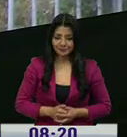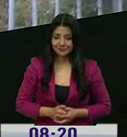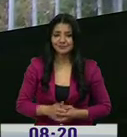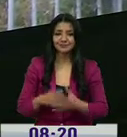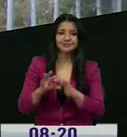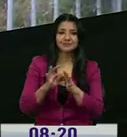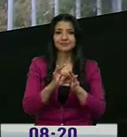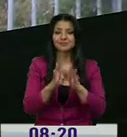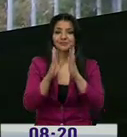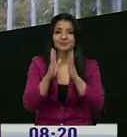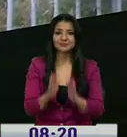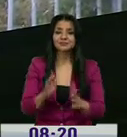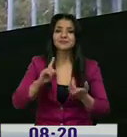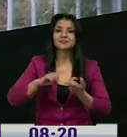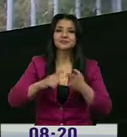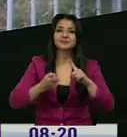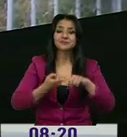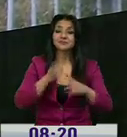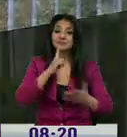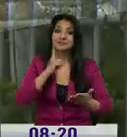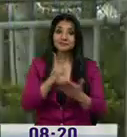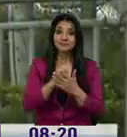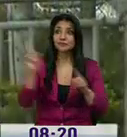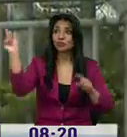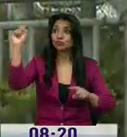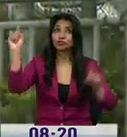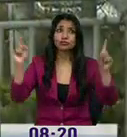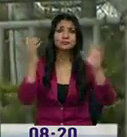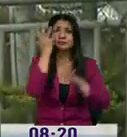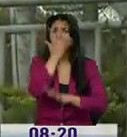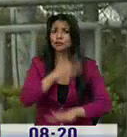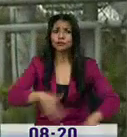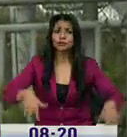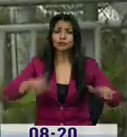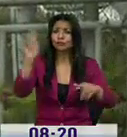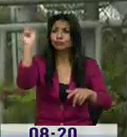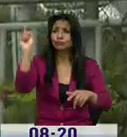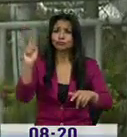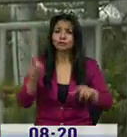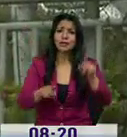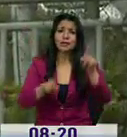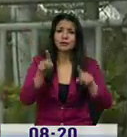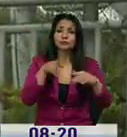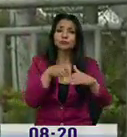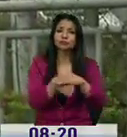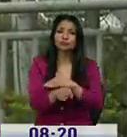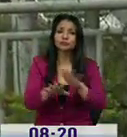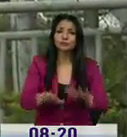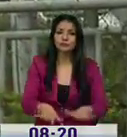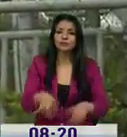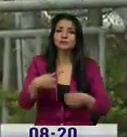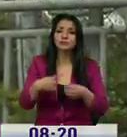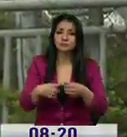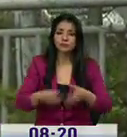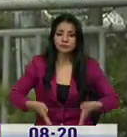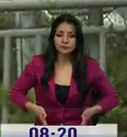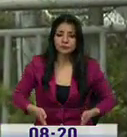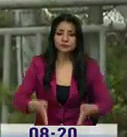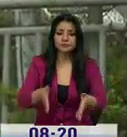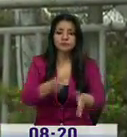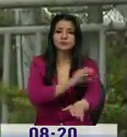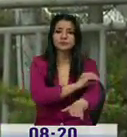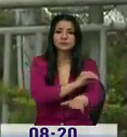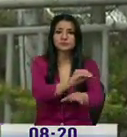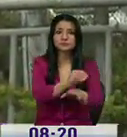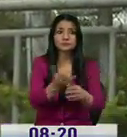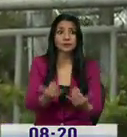Robert, amigos televidentes, así es, lindísimos estos murales que se han pintado en algunos túneles de aquí de la Avenida Occidental,